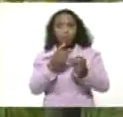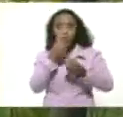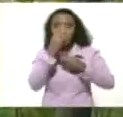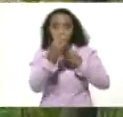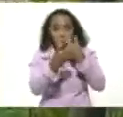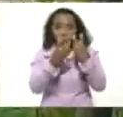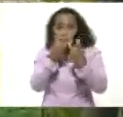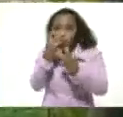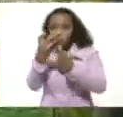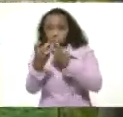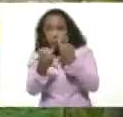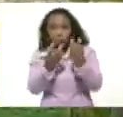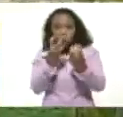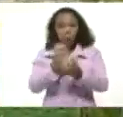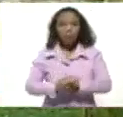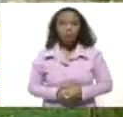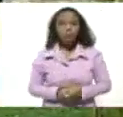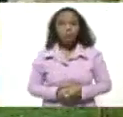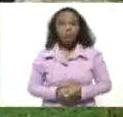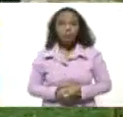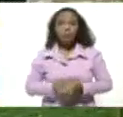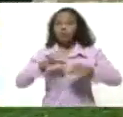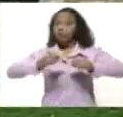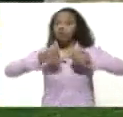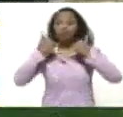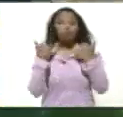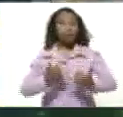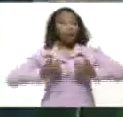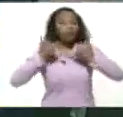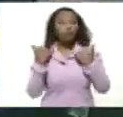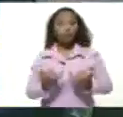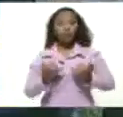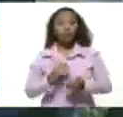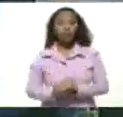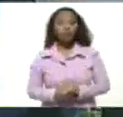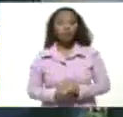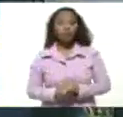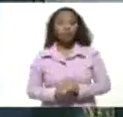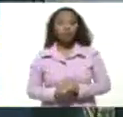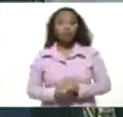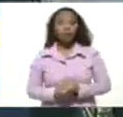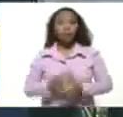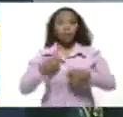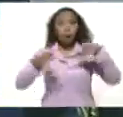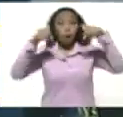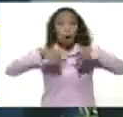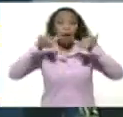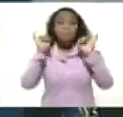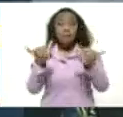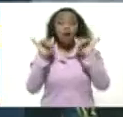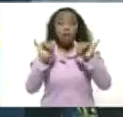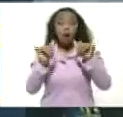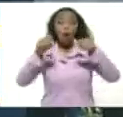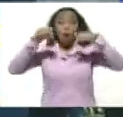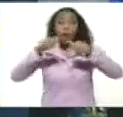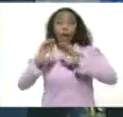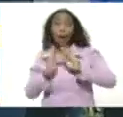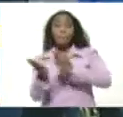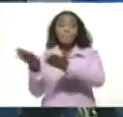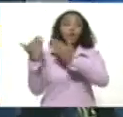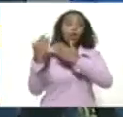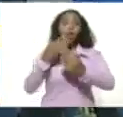Márquez. Sí, de inmediato, Freddy, pero hoy mismo, el apoyo que nos está